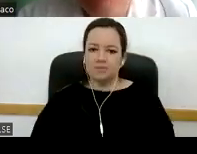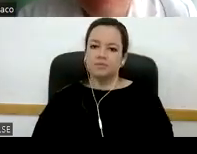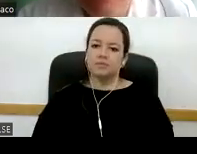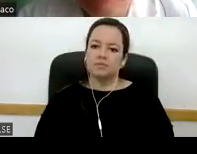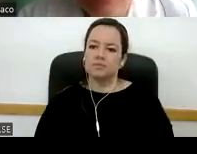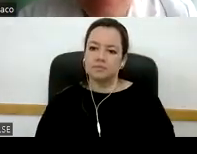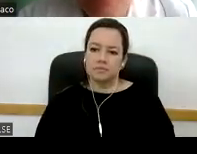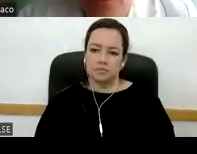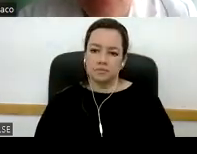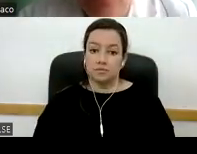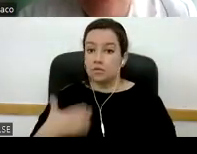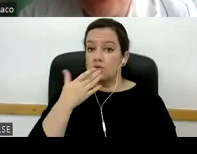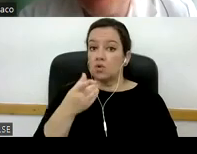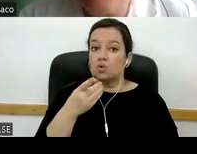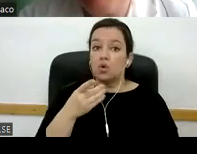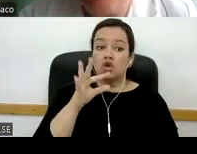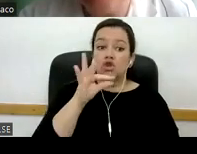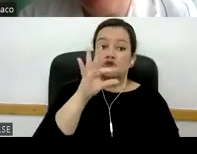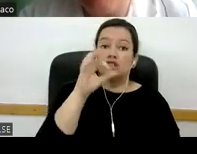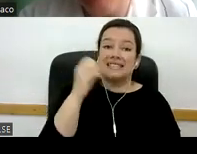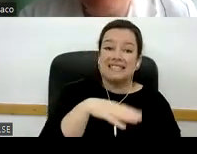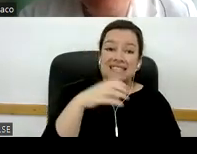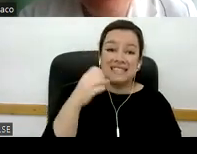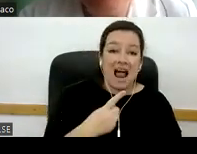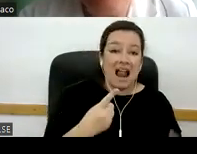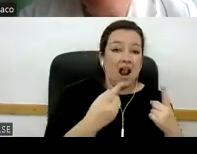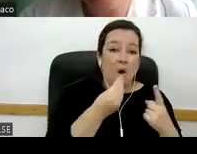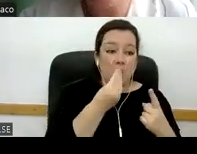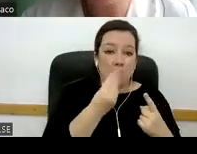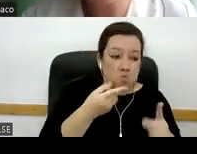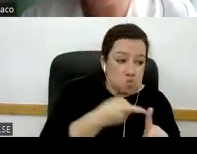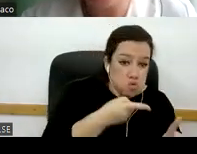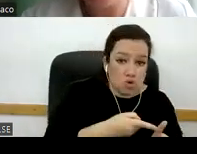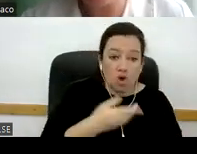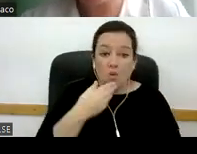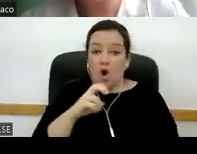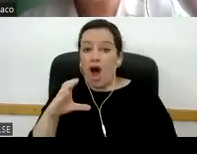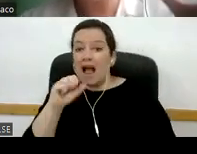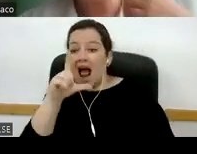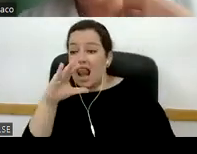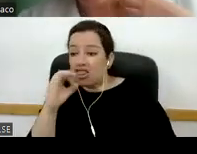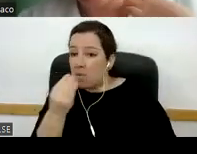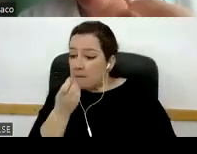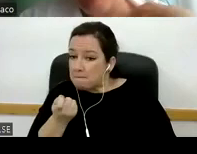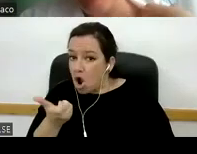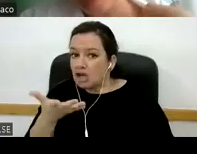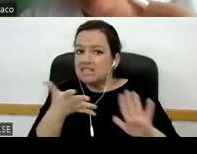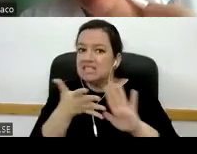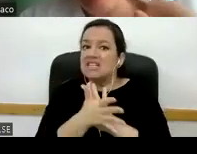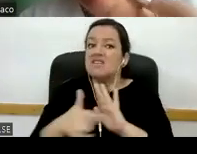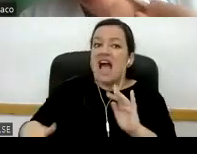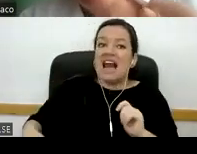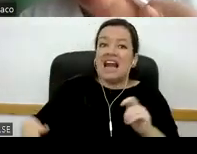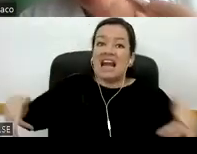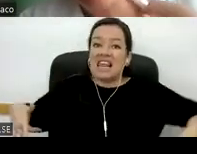Tanto un exceso de consumo de sodio como un déficit de consumo de calcio, magnesio y potasio genera el mismo efecto sobre la función renal. Sería una contracción de las